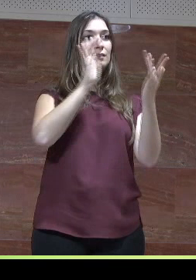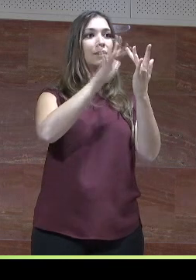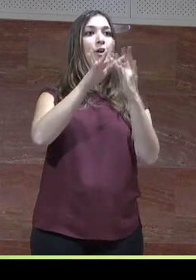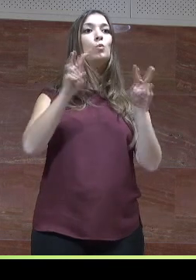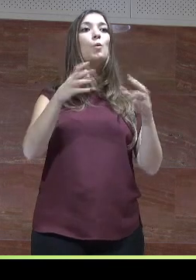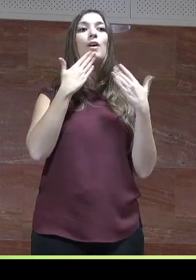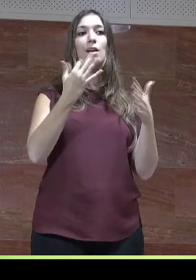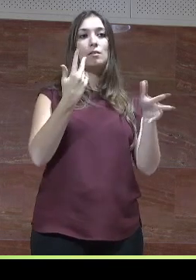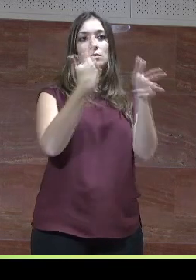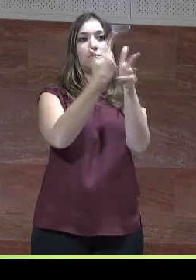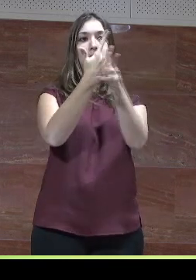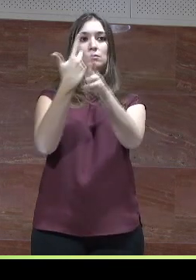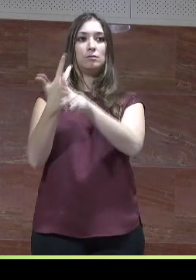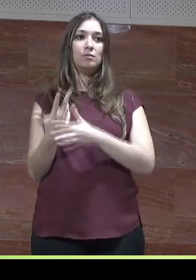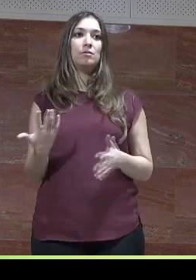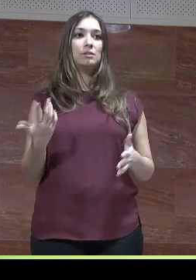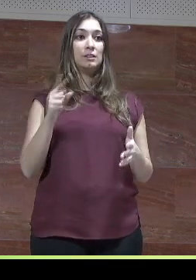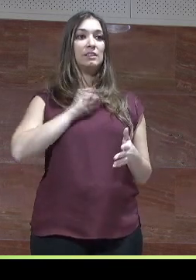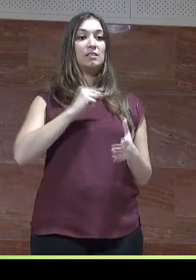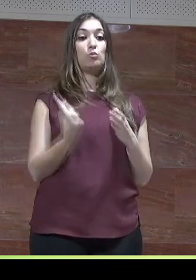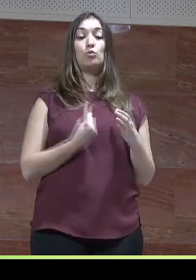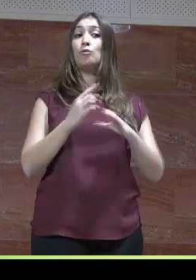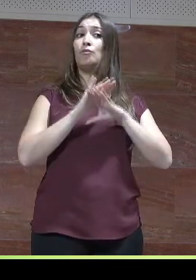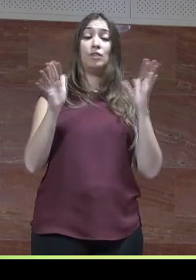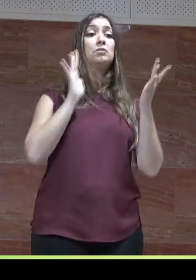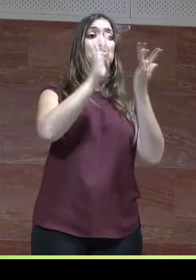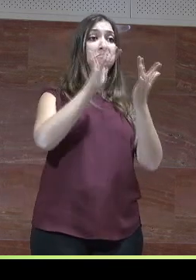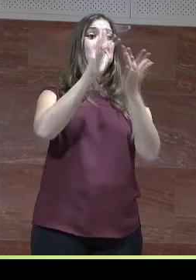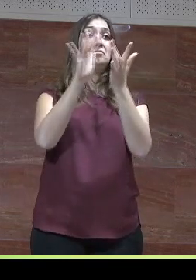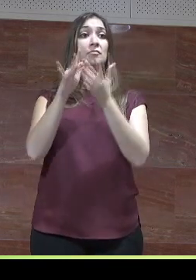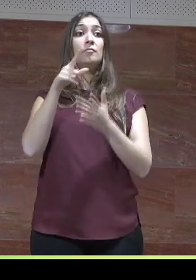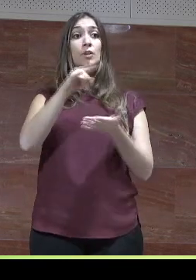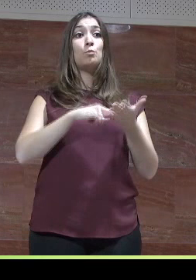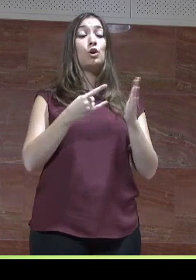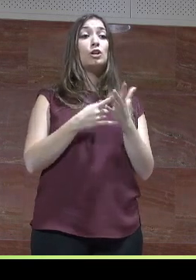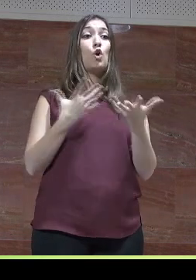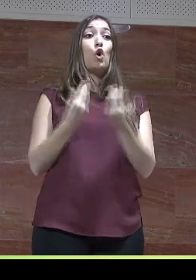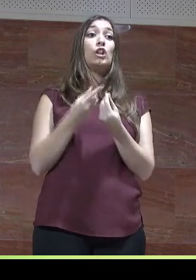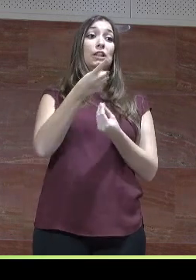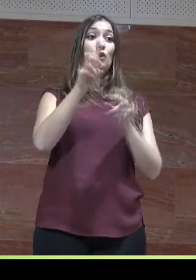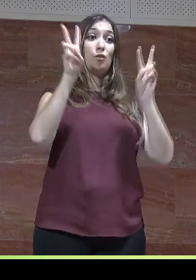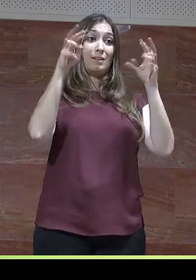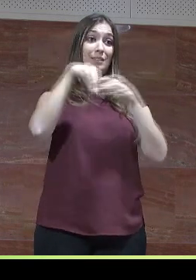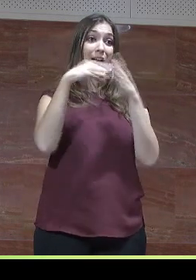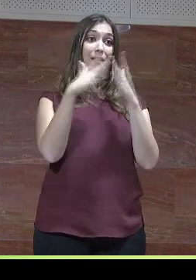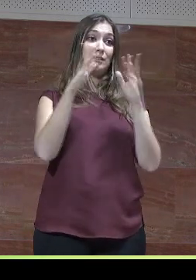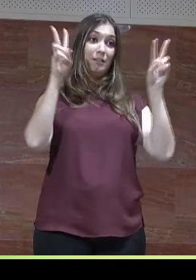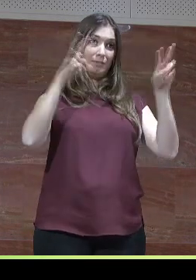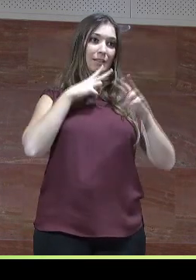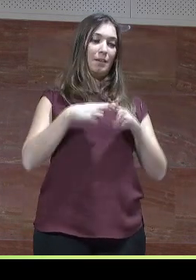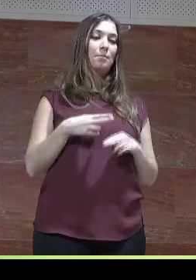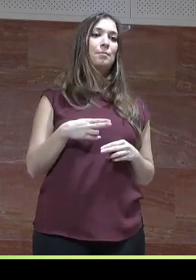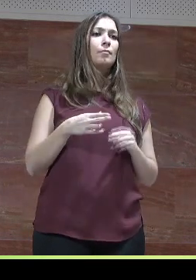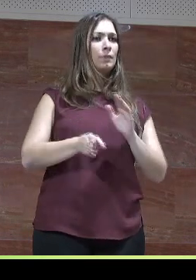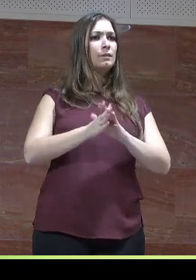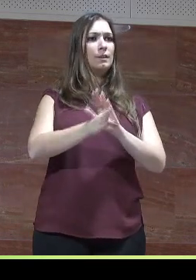de comunicarse con ellas, de romper la sensación de soledad. Y hoy en día ese proyecto de Contigo en Casa, que todavía lo seguimos llevando a